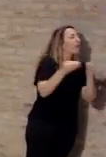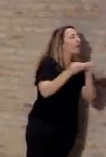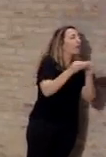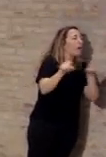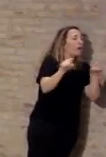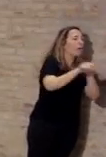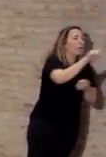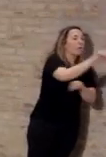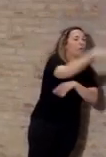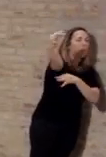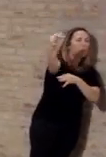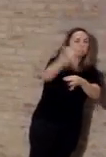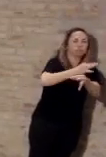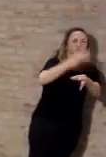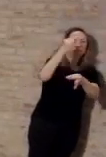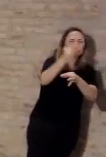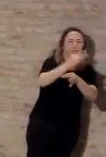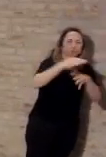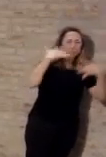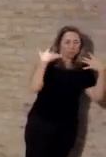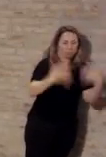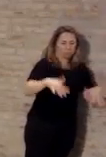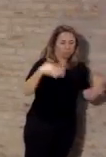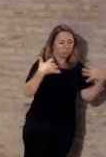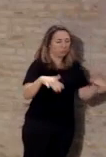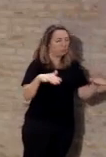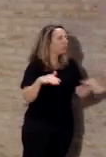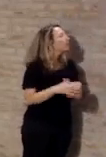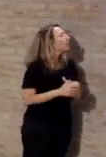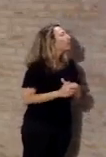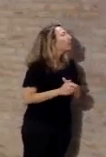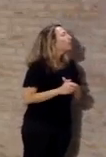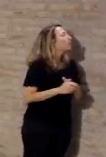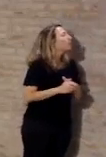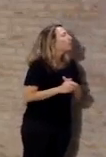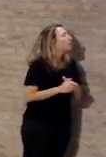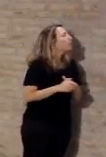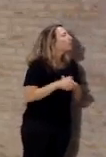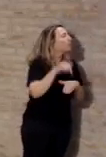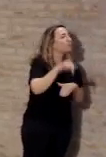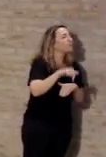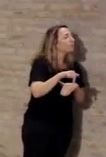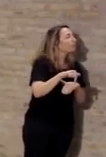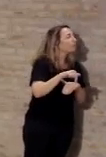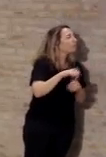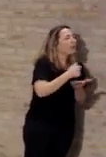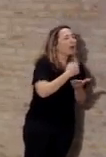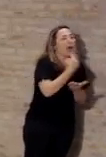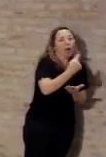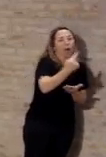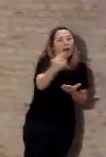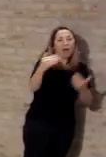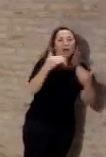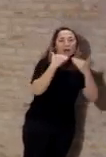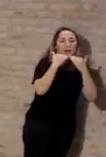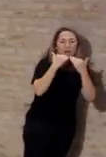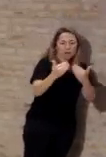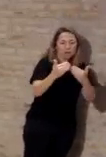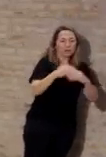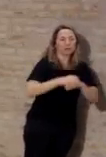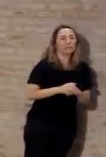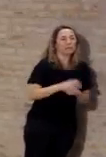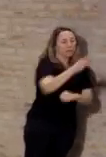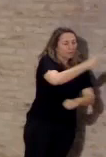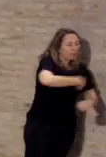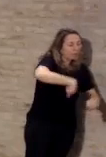eh nos enseñaron muchísimo en esta tarde noche eh Y Les agradecemos a cada una de ustedes